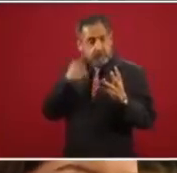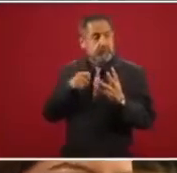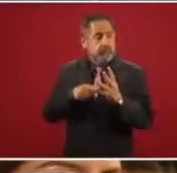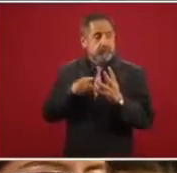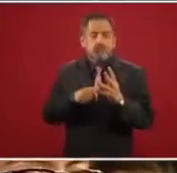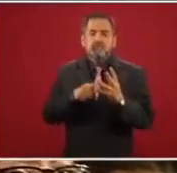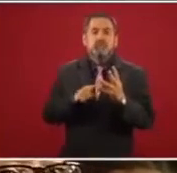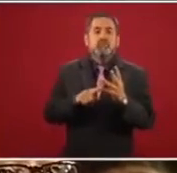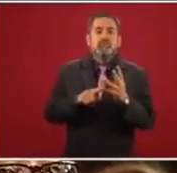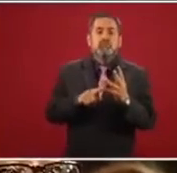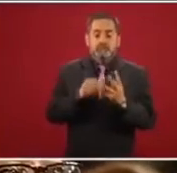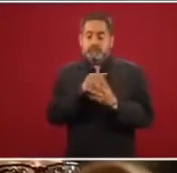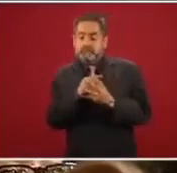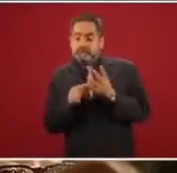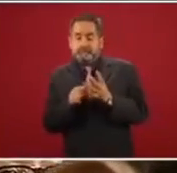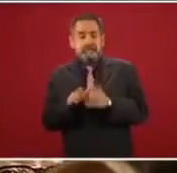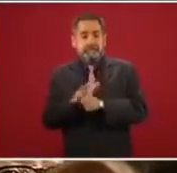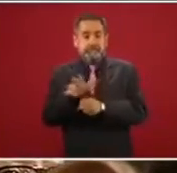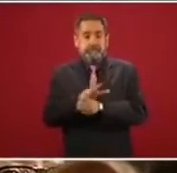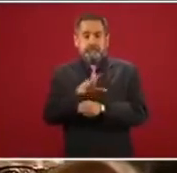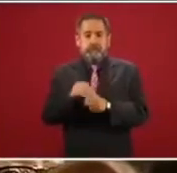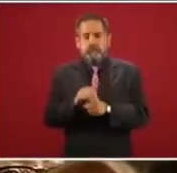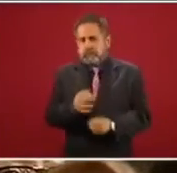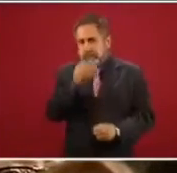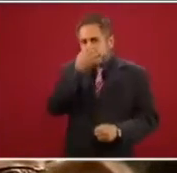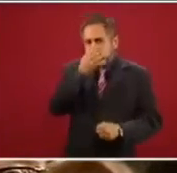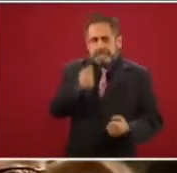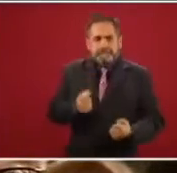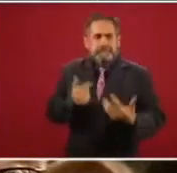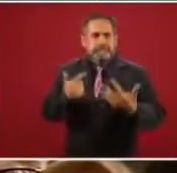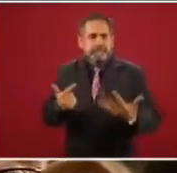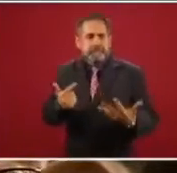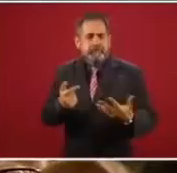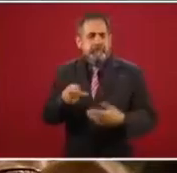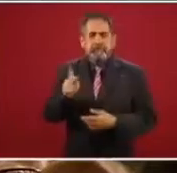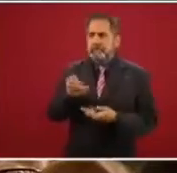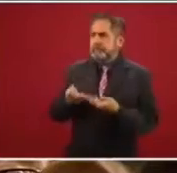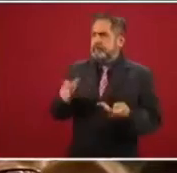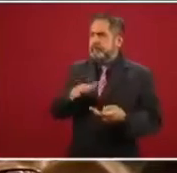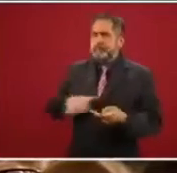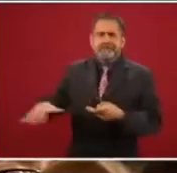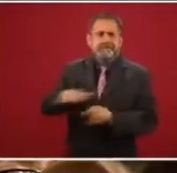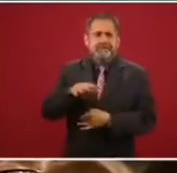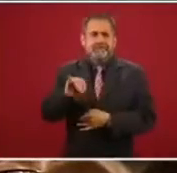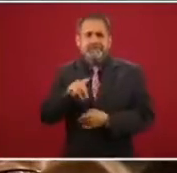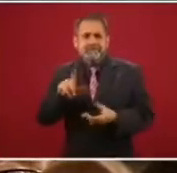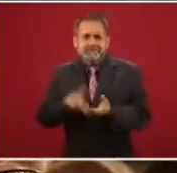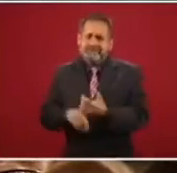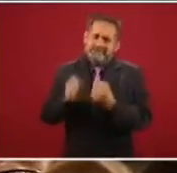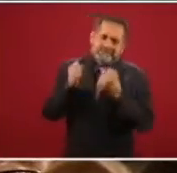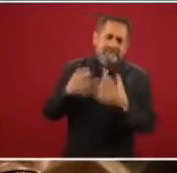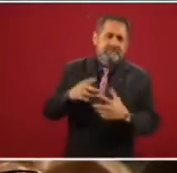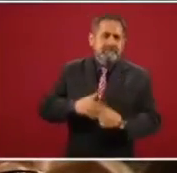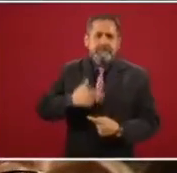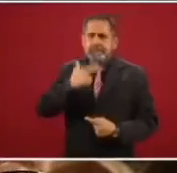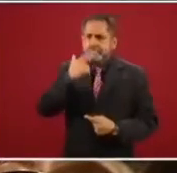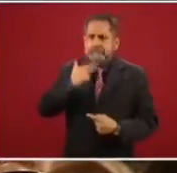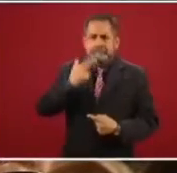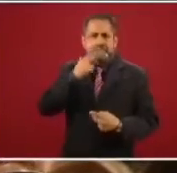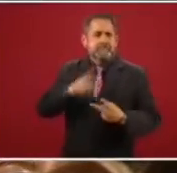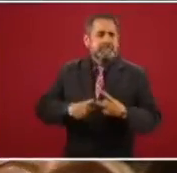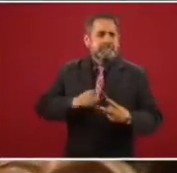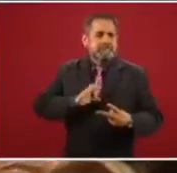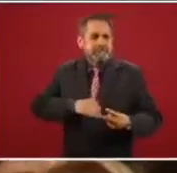y las cuatro básicas estarían siendo siete únicamente cuando la región de la mixteca está sufriendo de diabetes y está sufriendo de cáncer